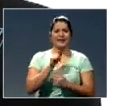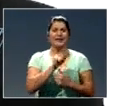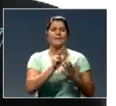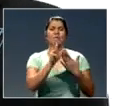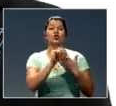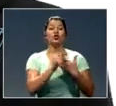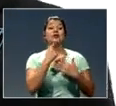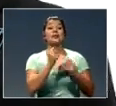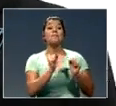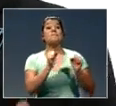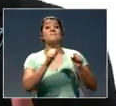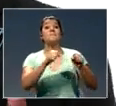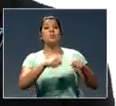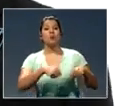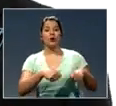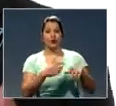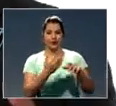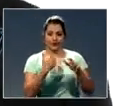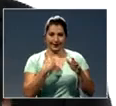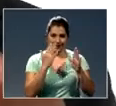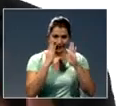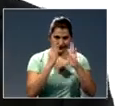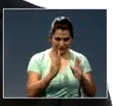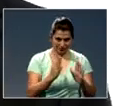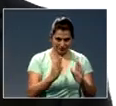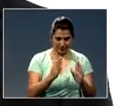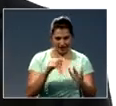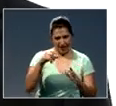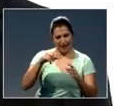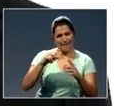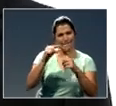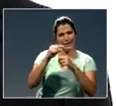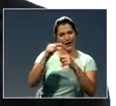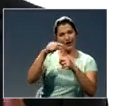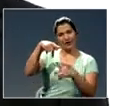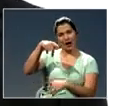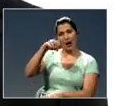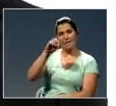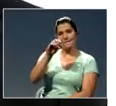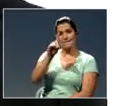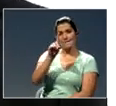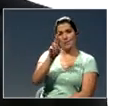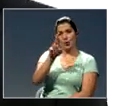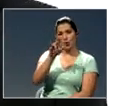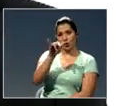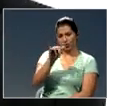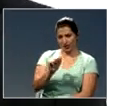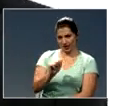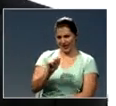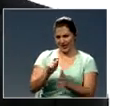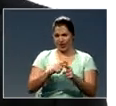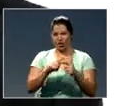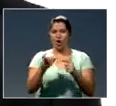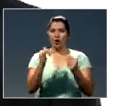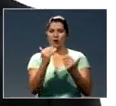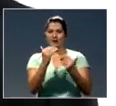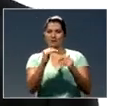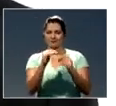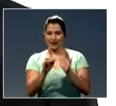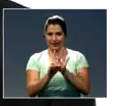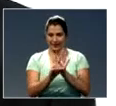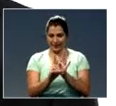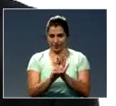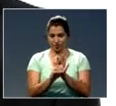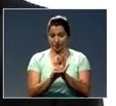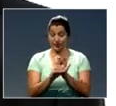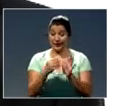decir, ya lo está condicionando ni siquiera como el derecho a recibir, sino como una posibilidad. Entonces, efectivamente, aunque se